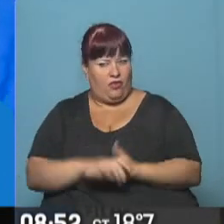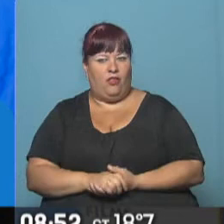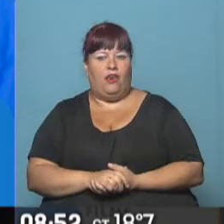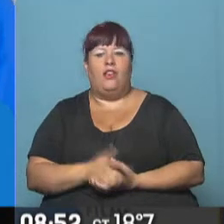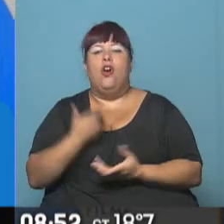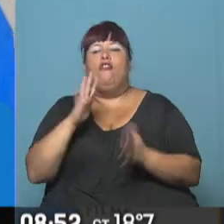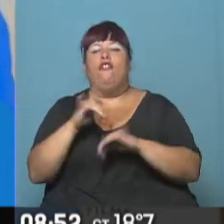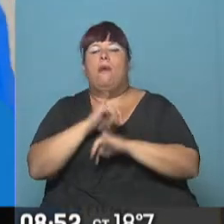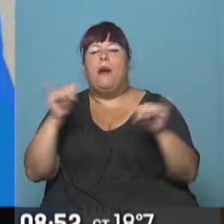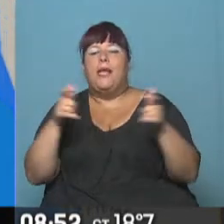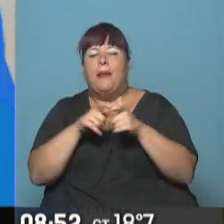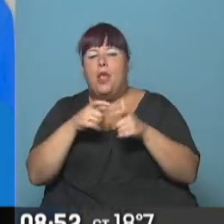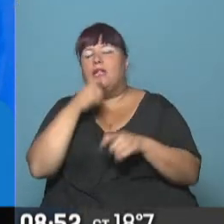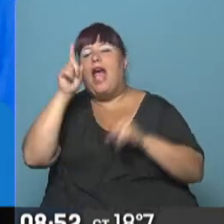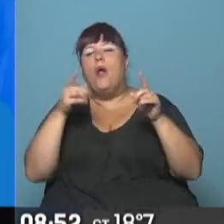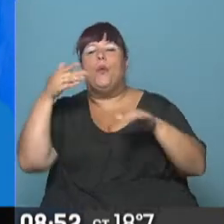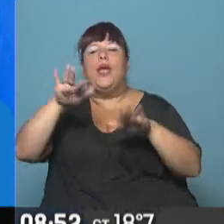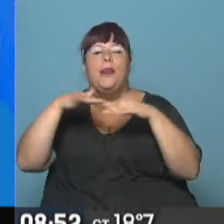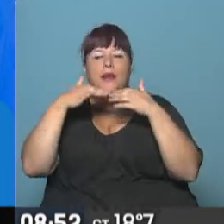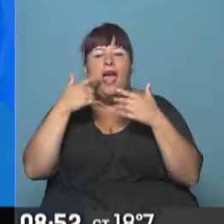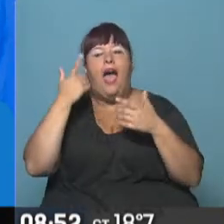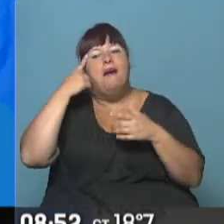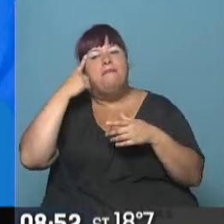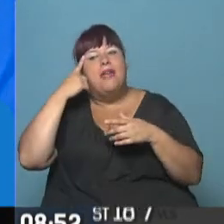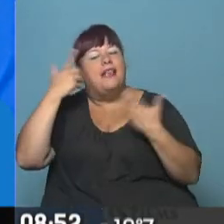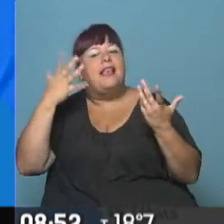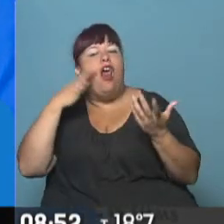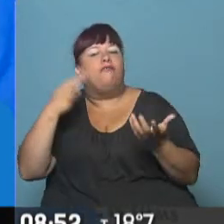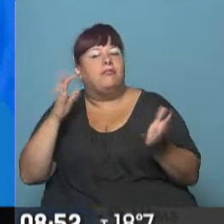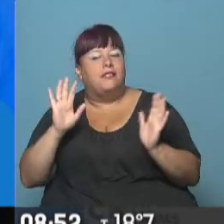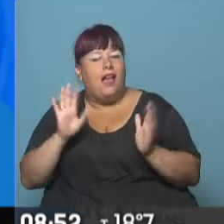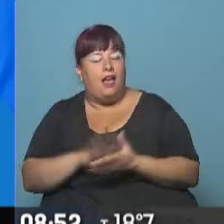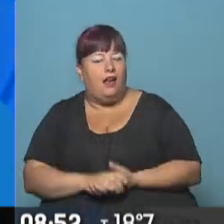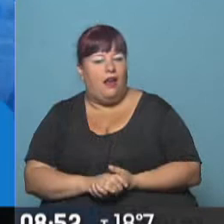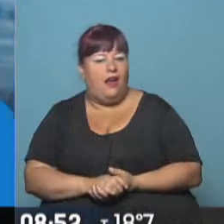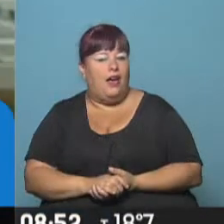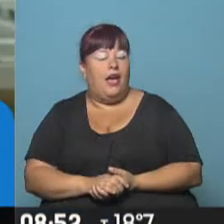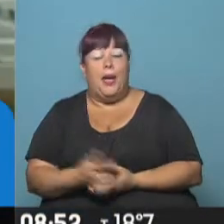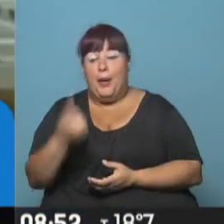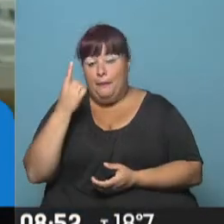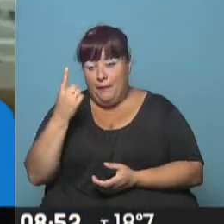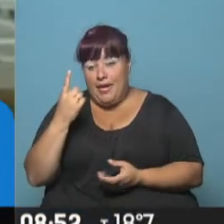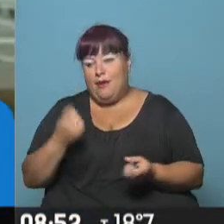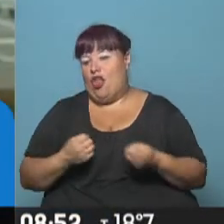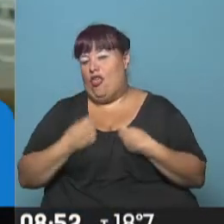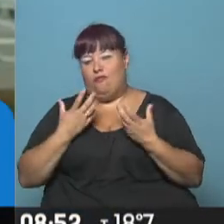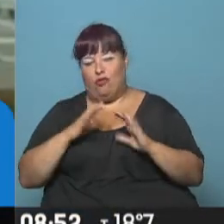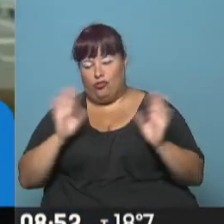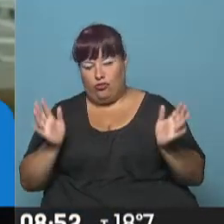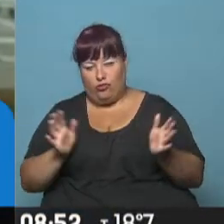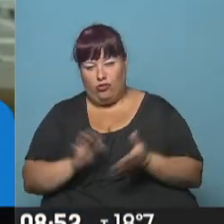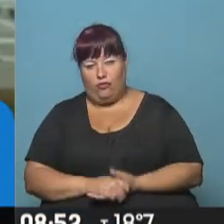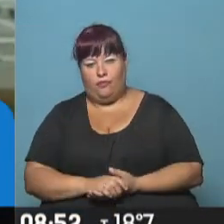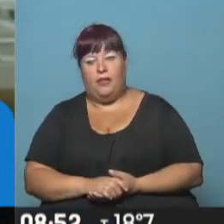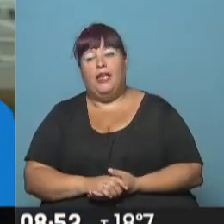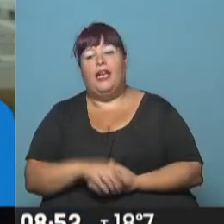¿Qué mensaje tiene la película para aquellos que la vengan a ver y se vayan por ahí pensando en algo en particular? En principio, lo emocional.